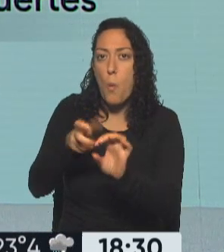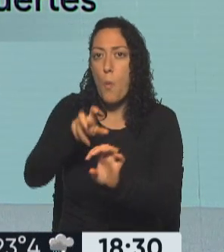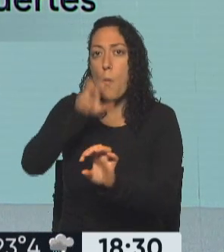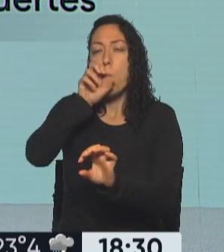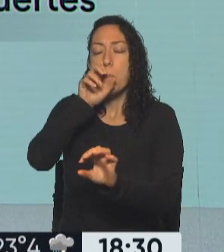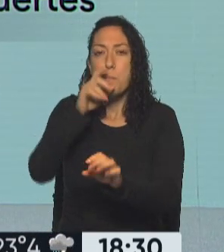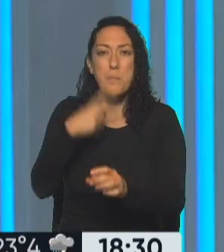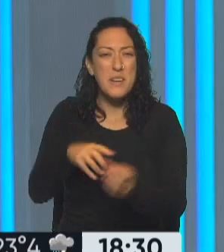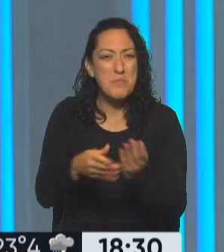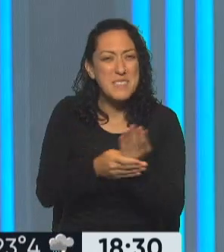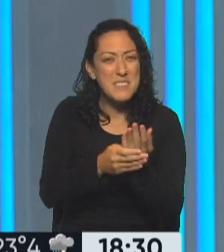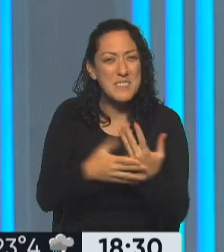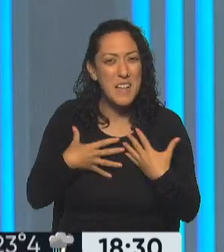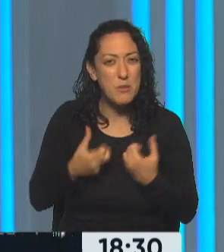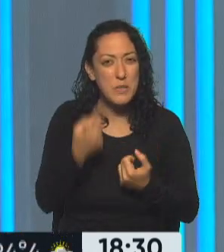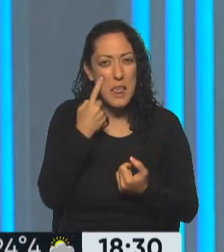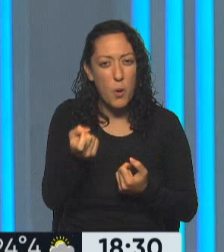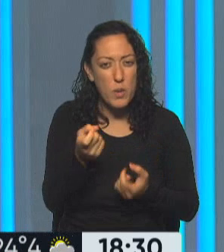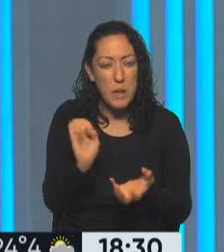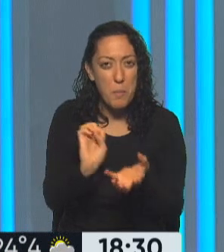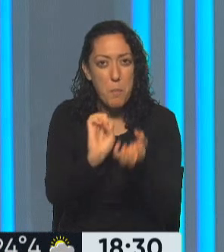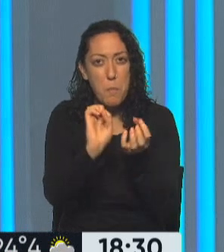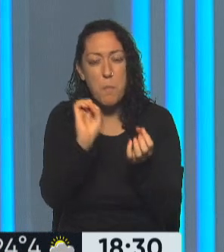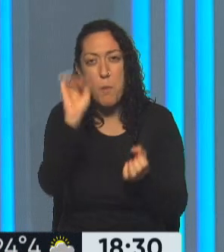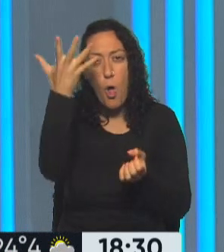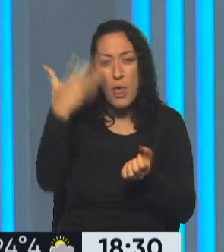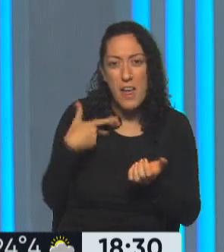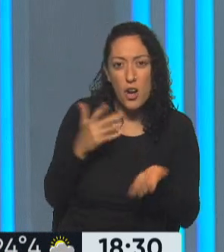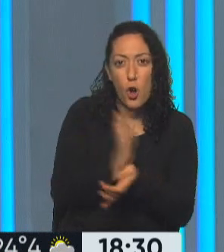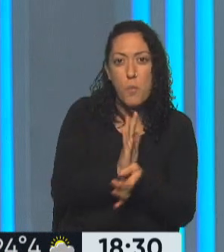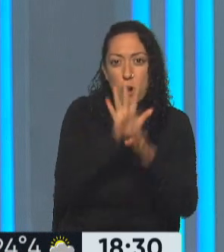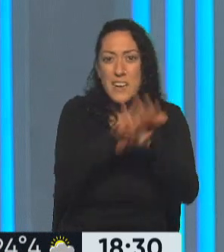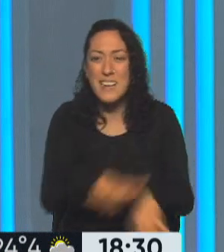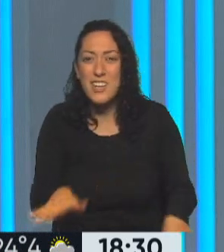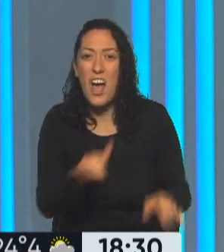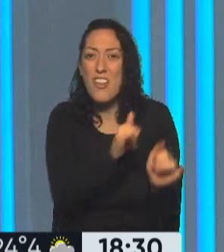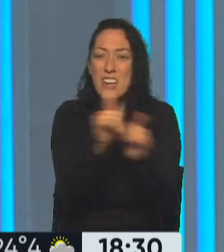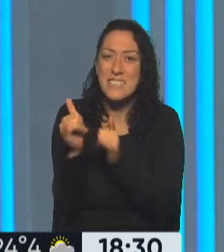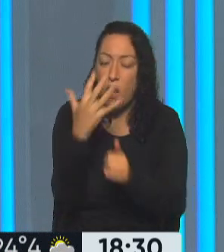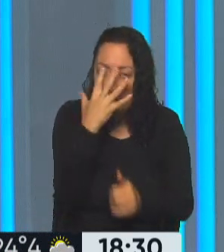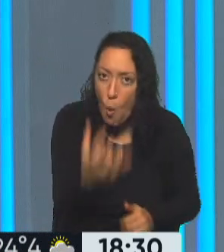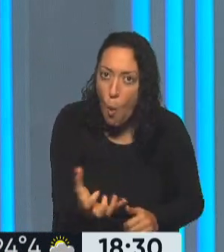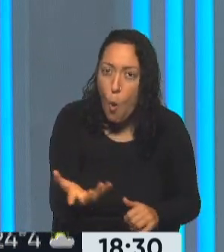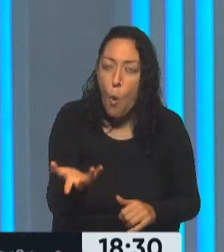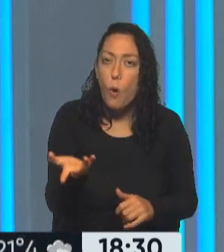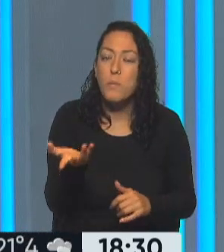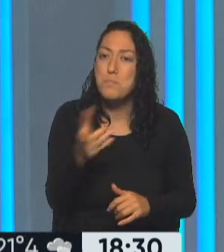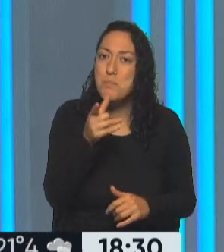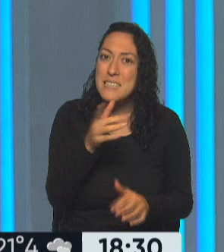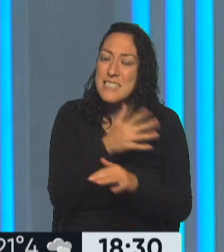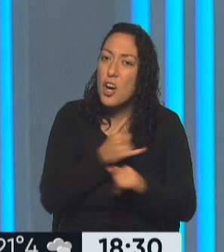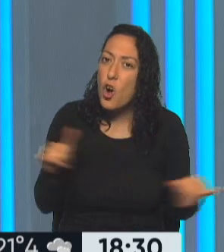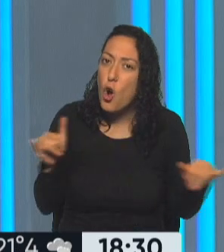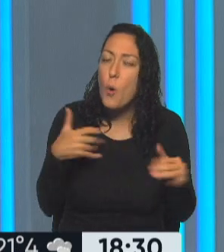Ministerio de Salud es que este tipo de dispositivos más modernos son atractivos para niños y adolescentes e induce a los jóvenes a